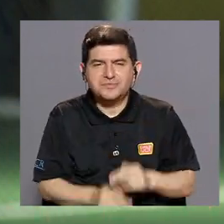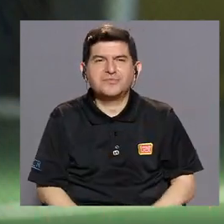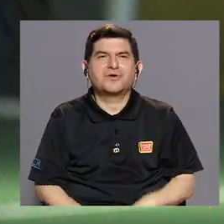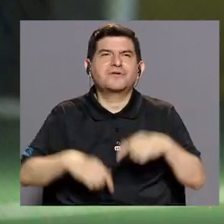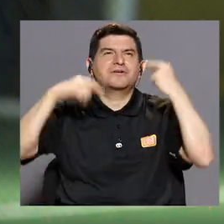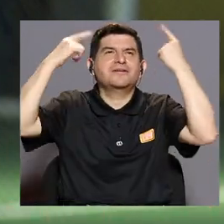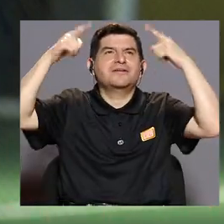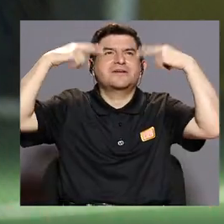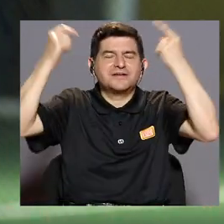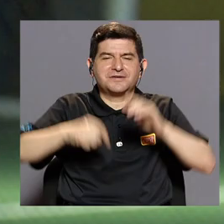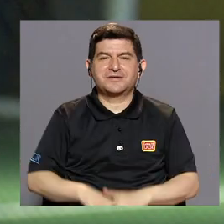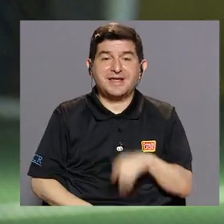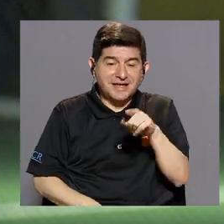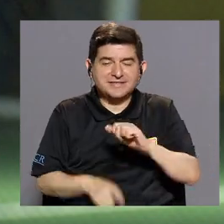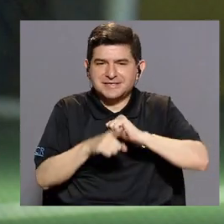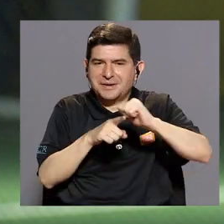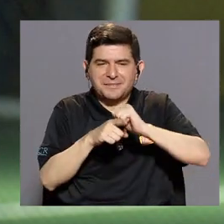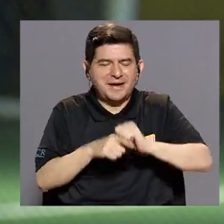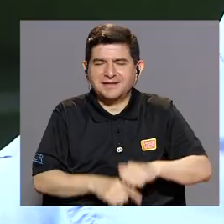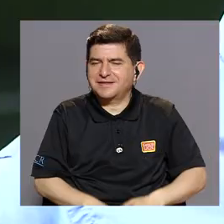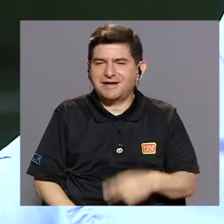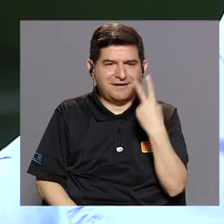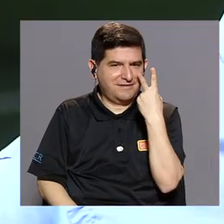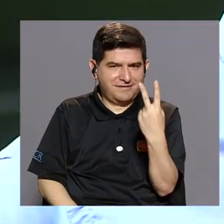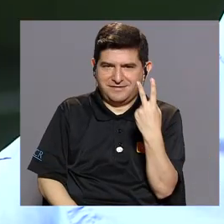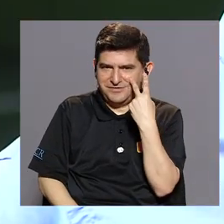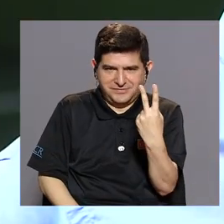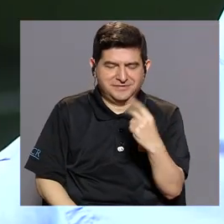famoso entrenamiento invisible.